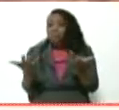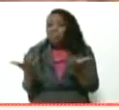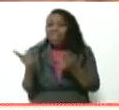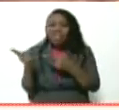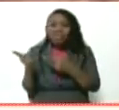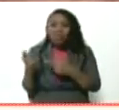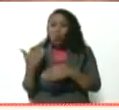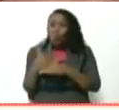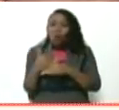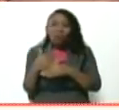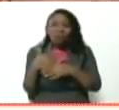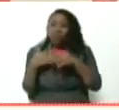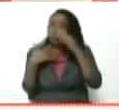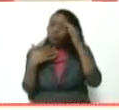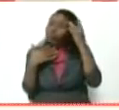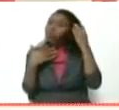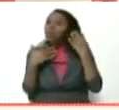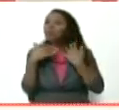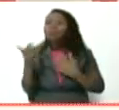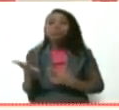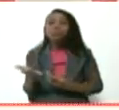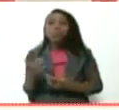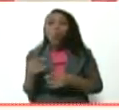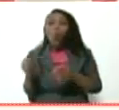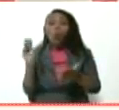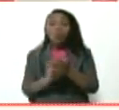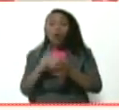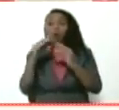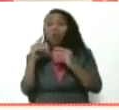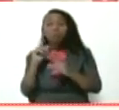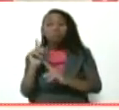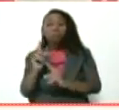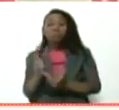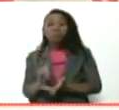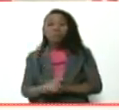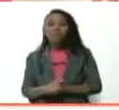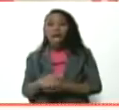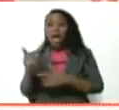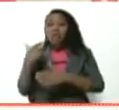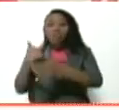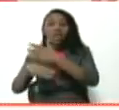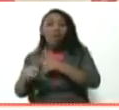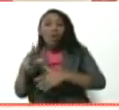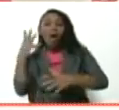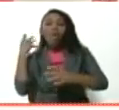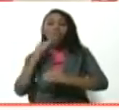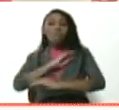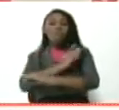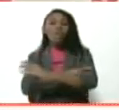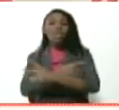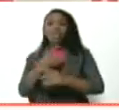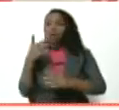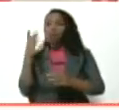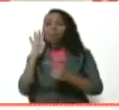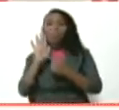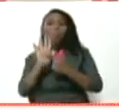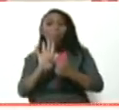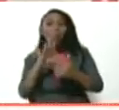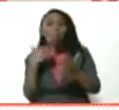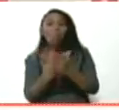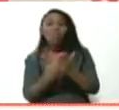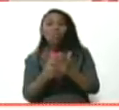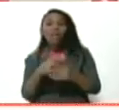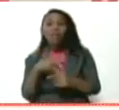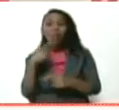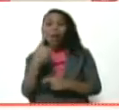burdo. Todo eso se queda solo, no han vuelto a hablar. Fíjate que ellos salieron con mucha fuerza, después que se presentaron las pruebas, se metieron la